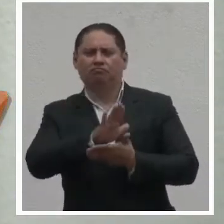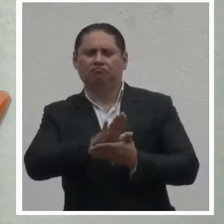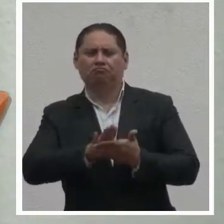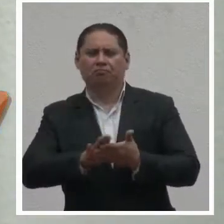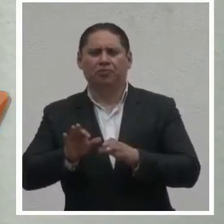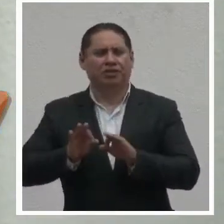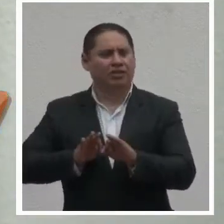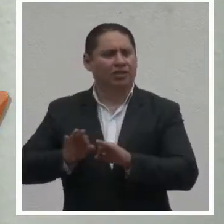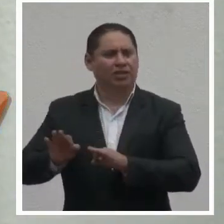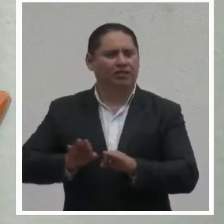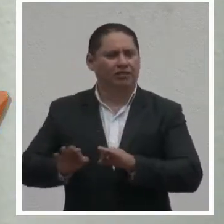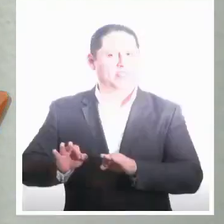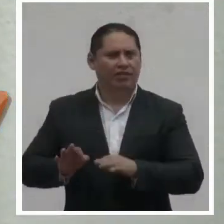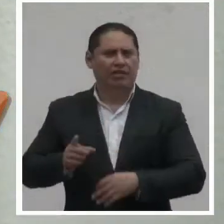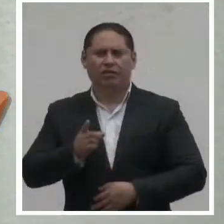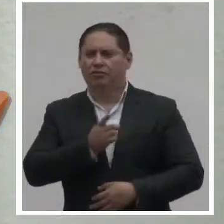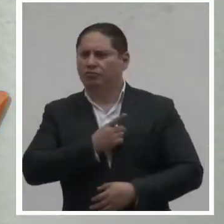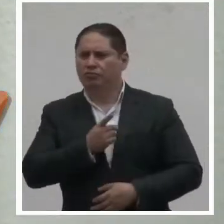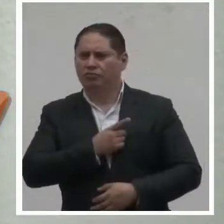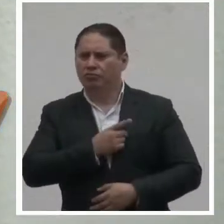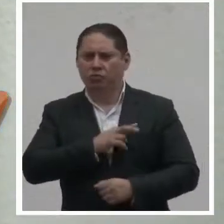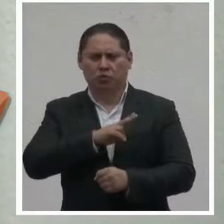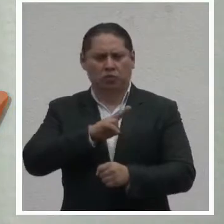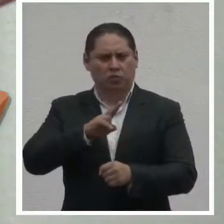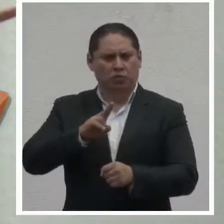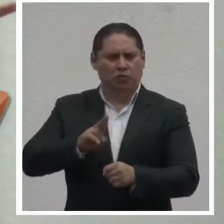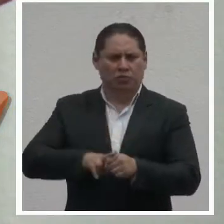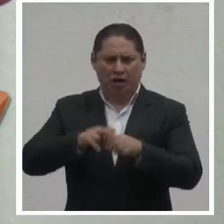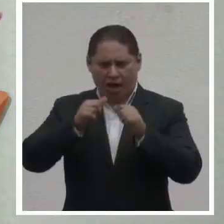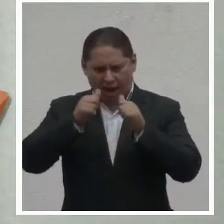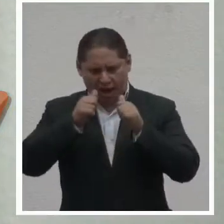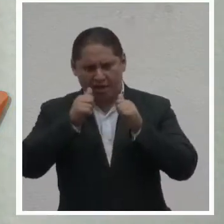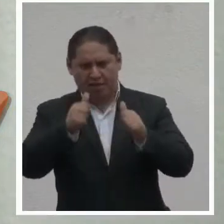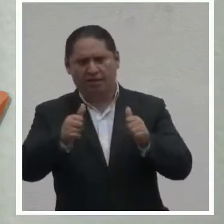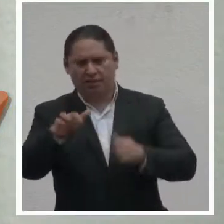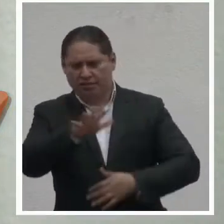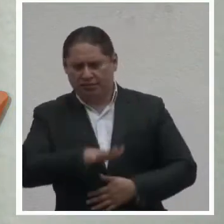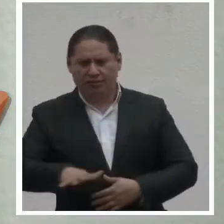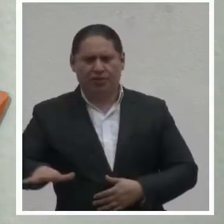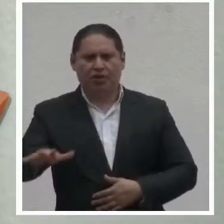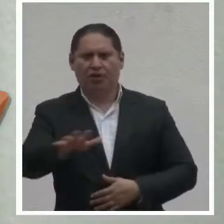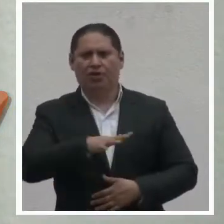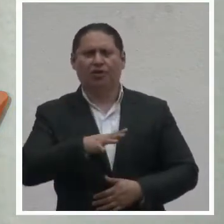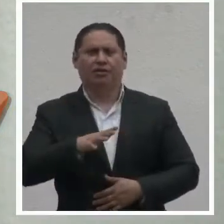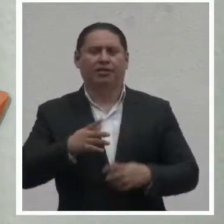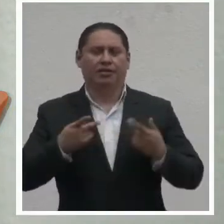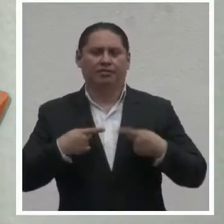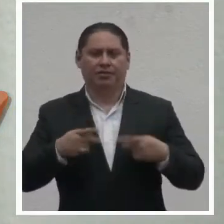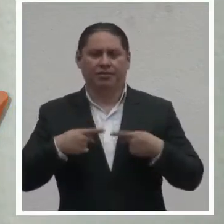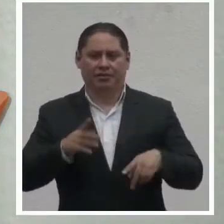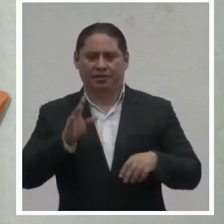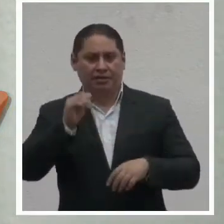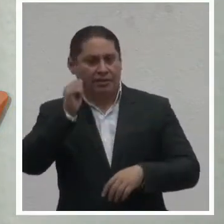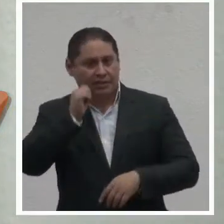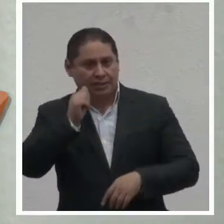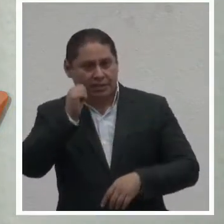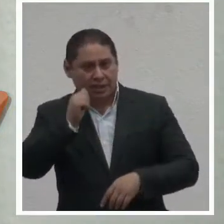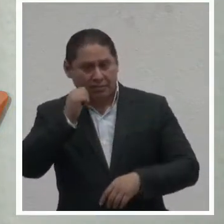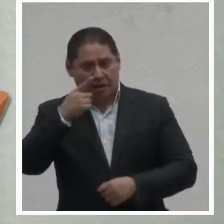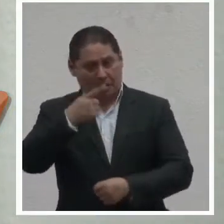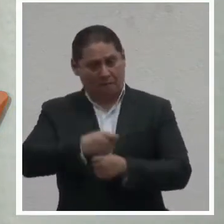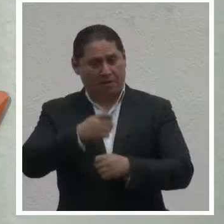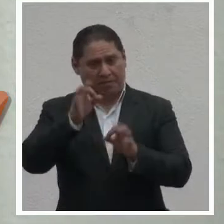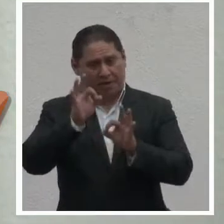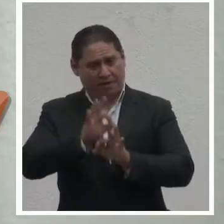la forma simple y sencilla de atender a todas y a todos, poniendo siempre en primer